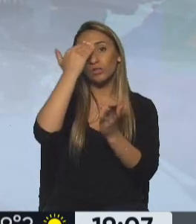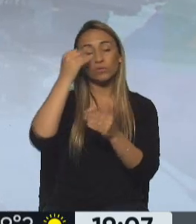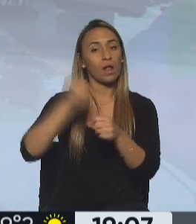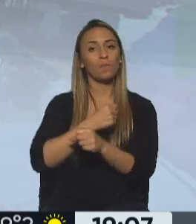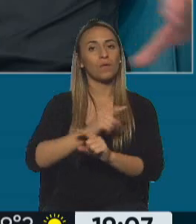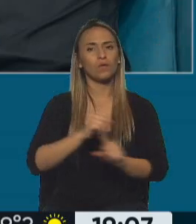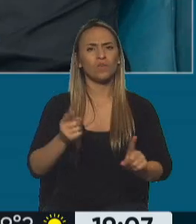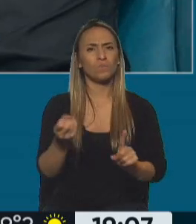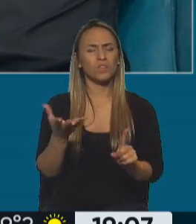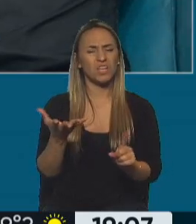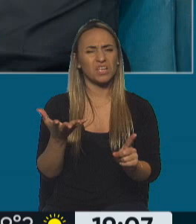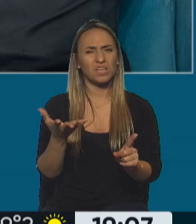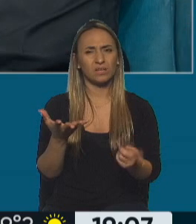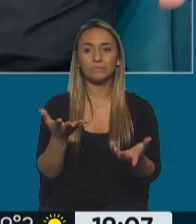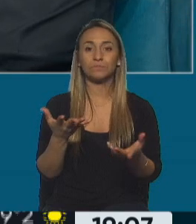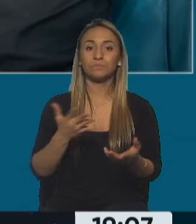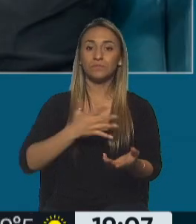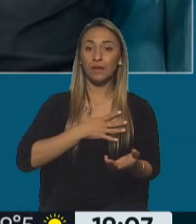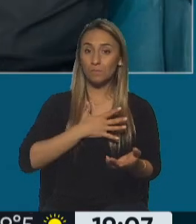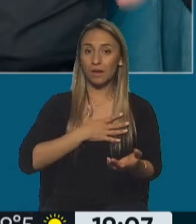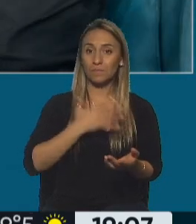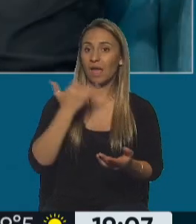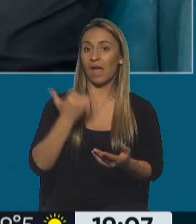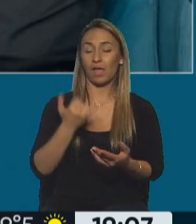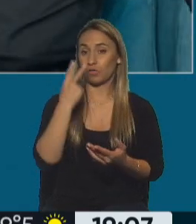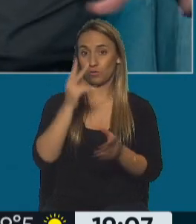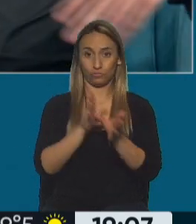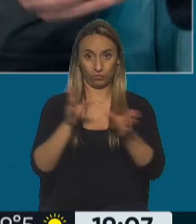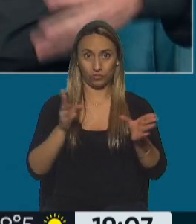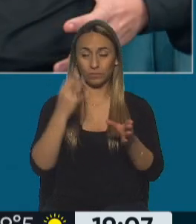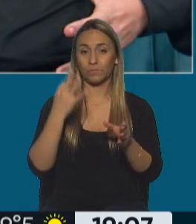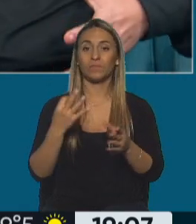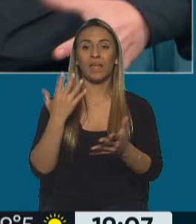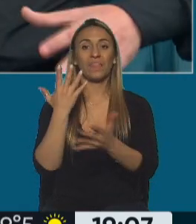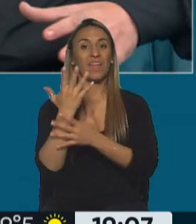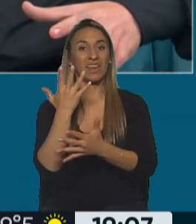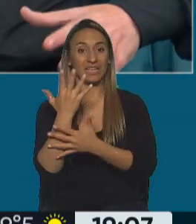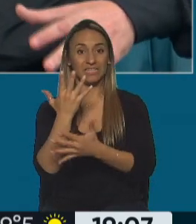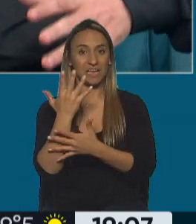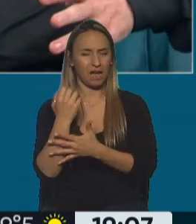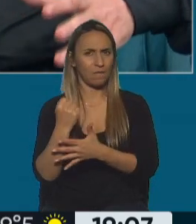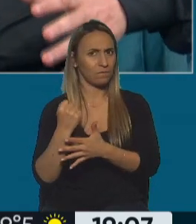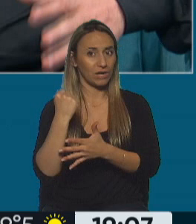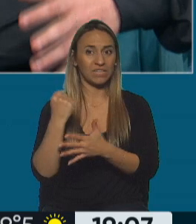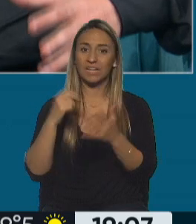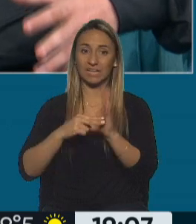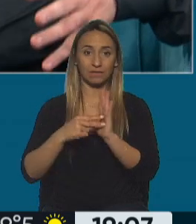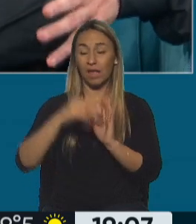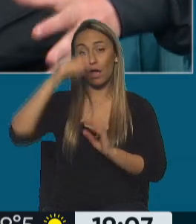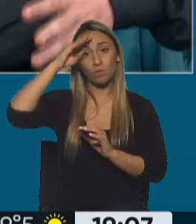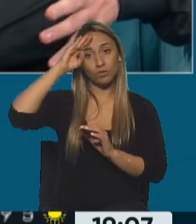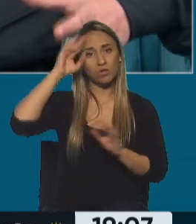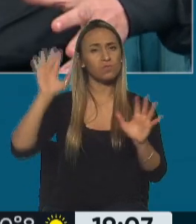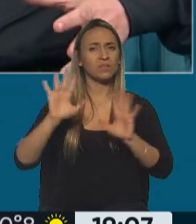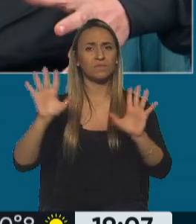que hay dos fenómenos que conviven. Por un lado, una derechización de la derecha. ¿Qué quiere decir esto? Que Bolsonaro no tuvo que hacer